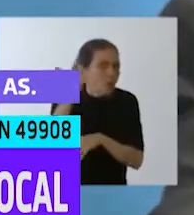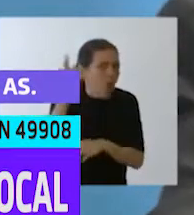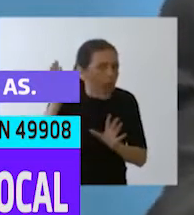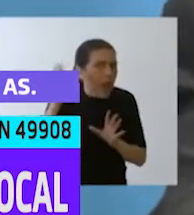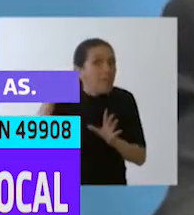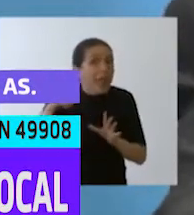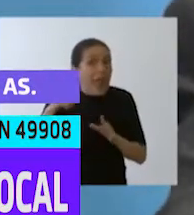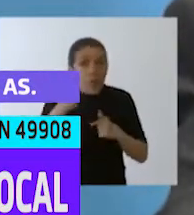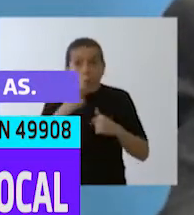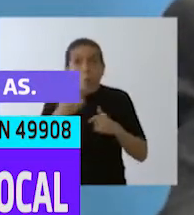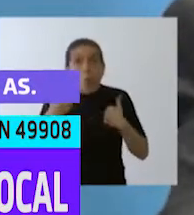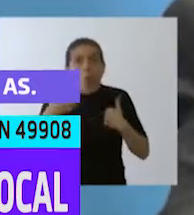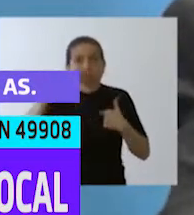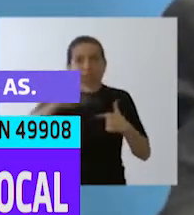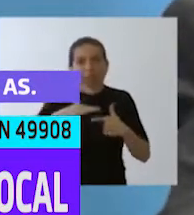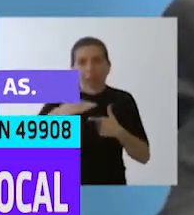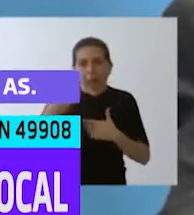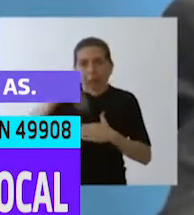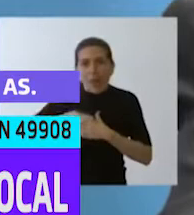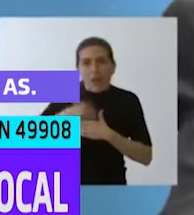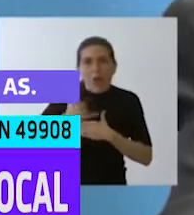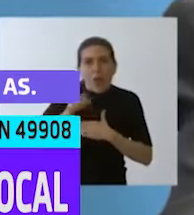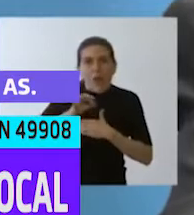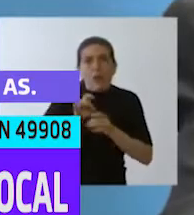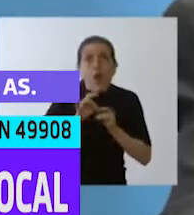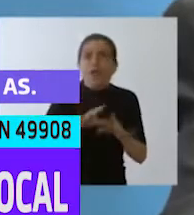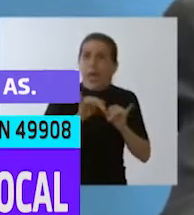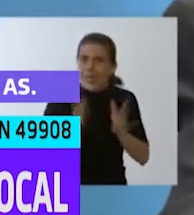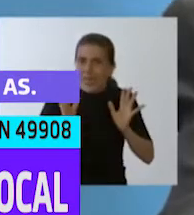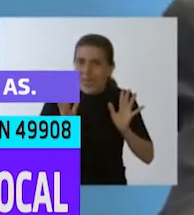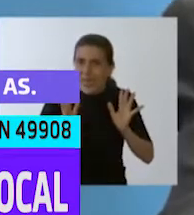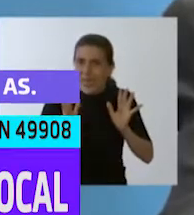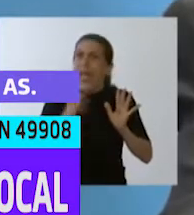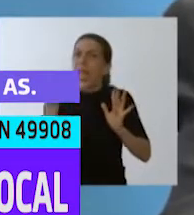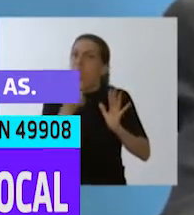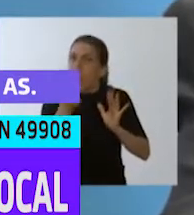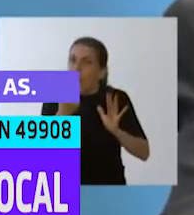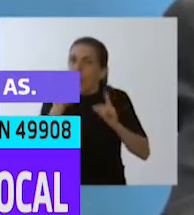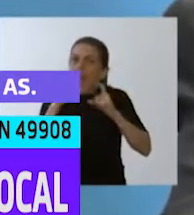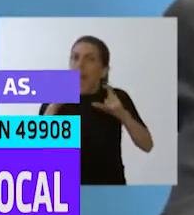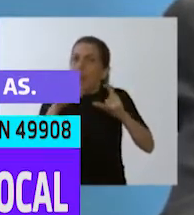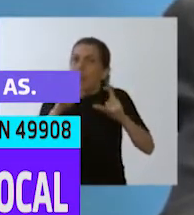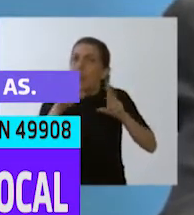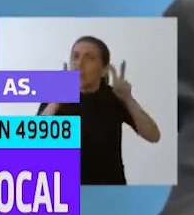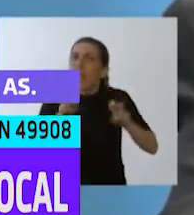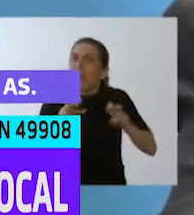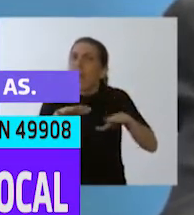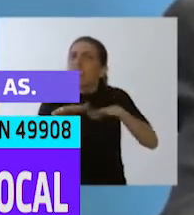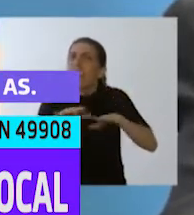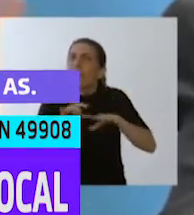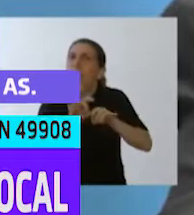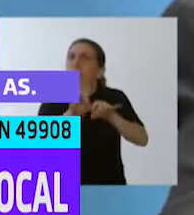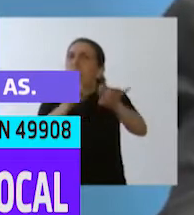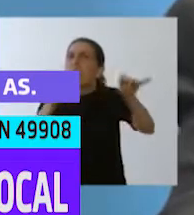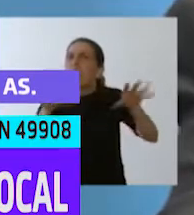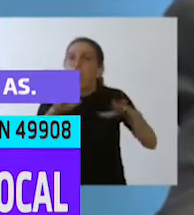salida de la pandemia no va a ser en forma inmediata. Uno, no es que el día 13 de abril, si se decide que